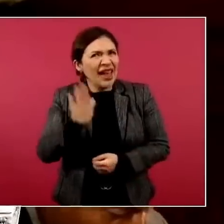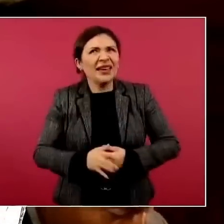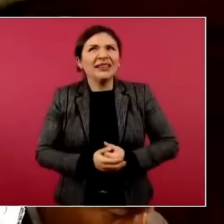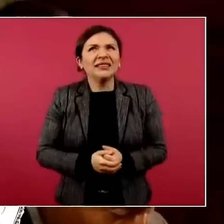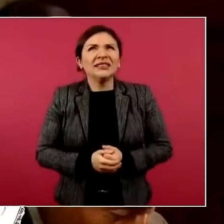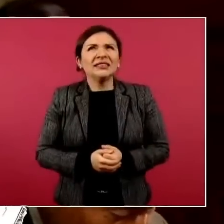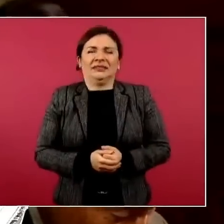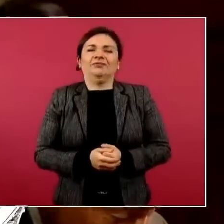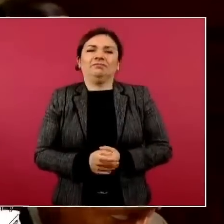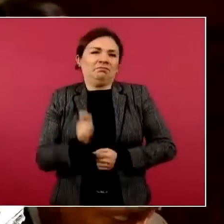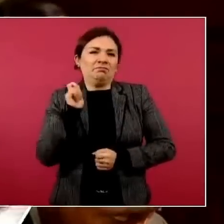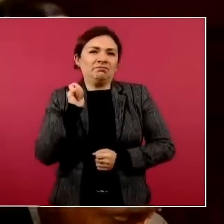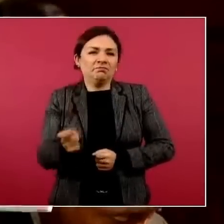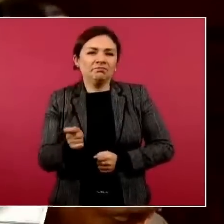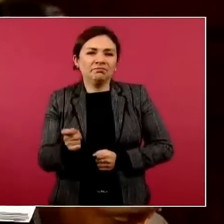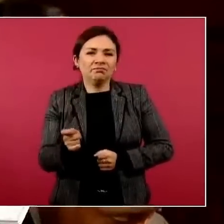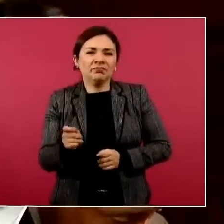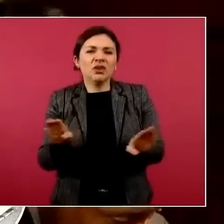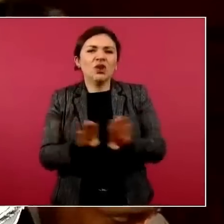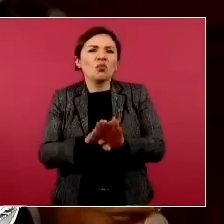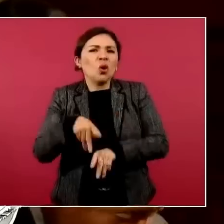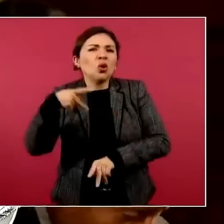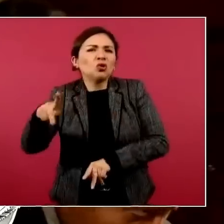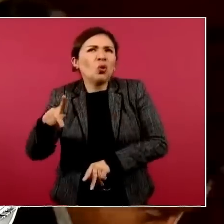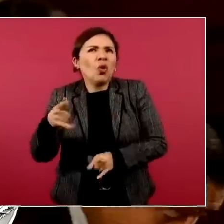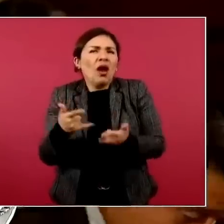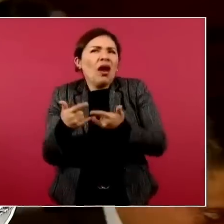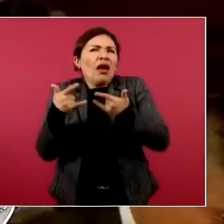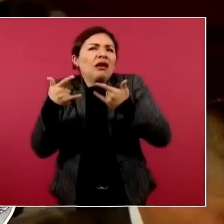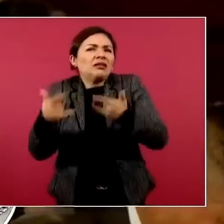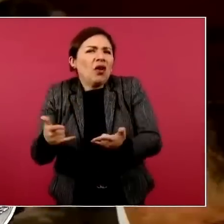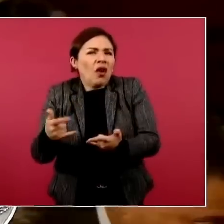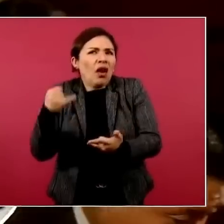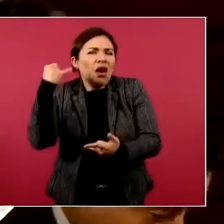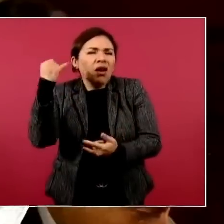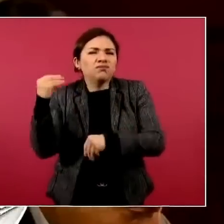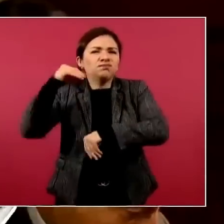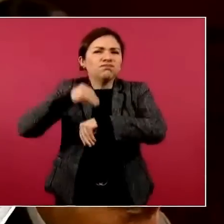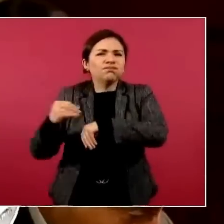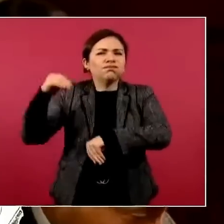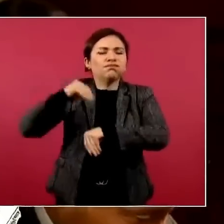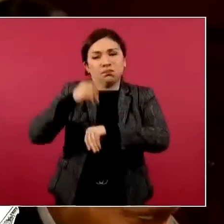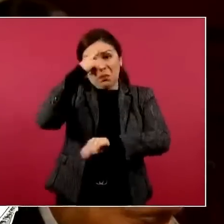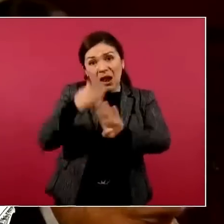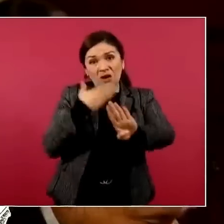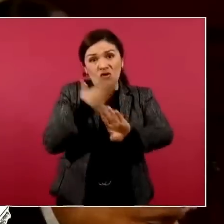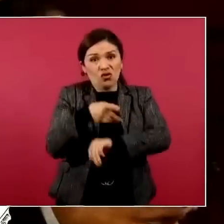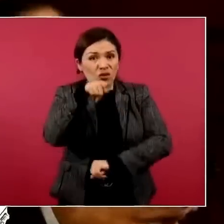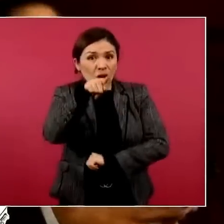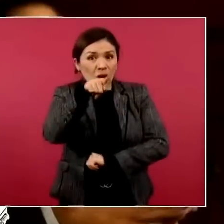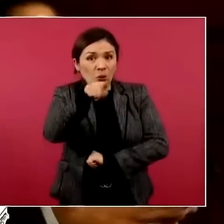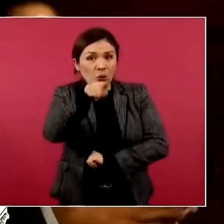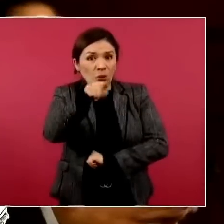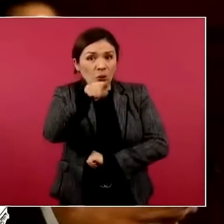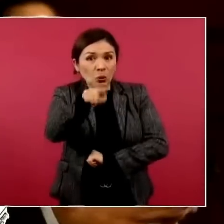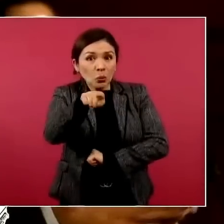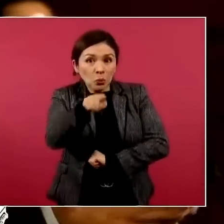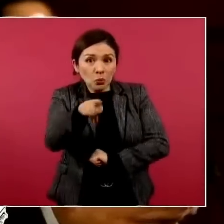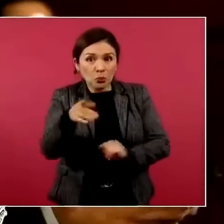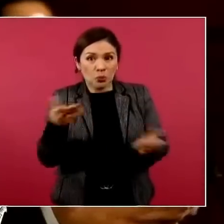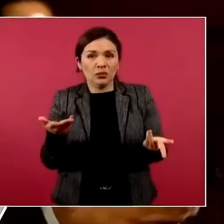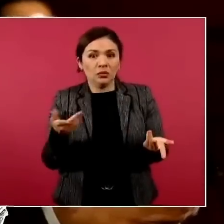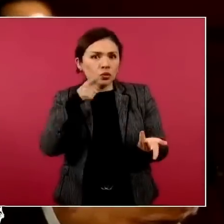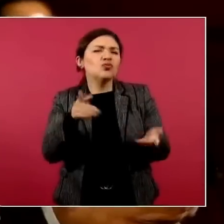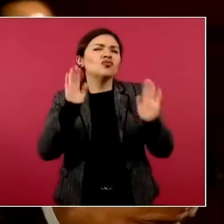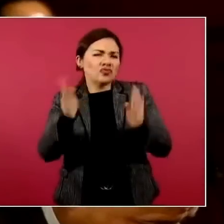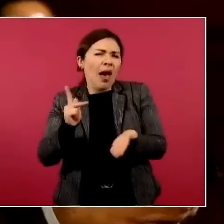una propia narrativa hacia un golpe blando contra usted? Usted ya ha padecido